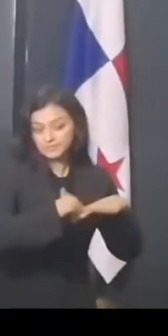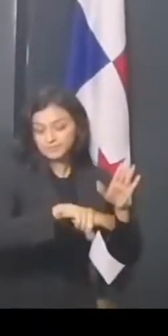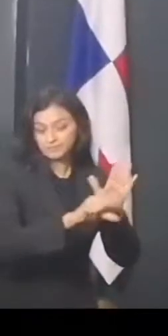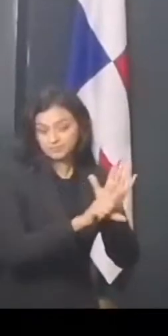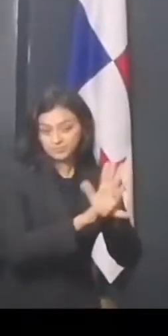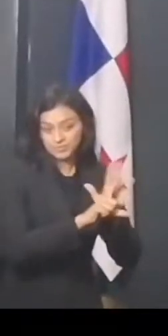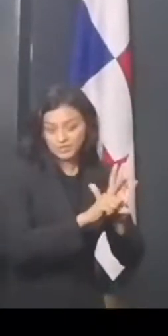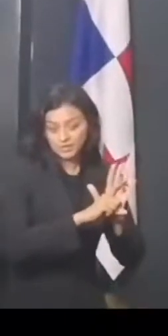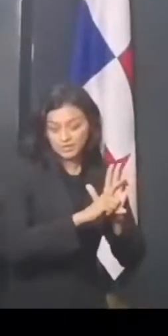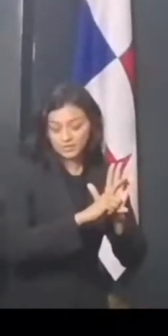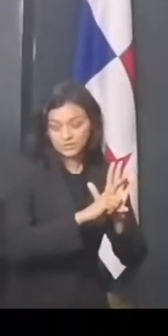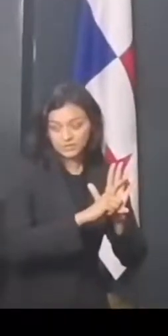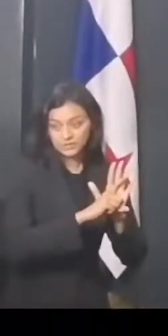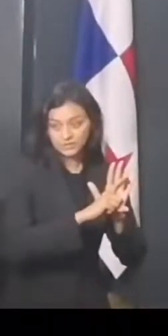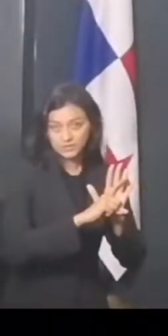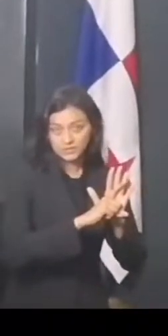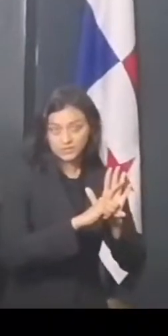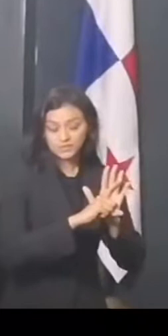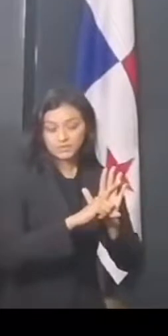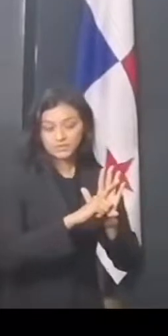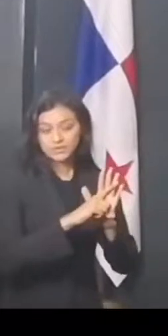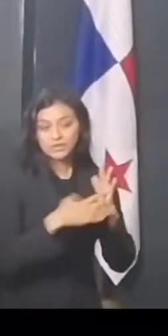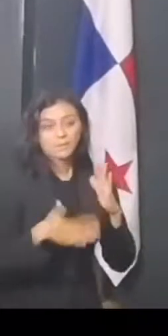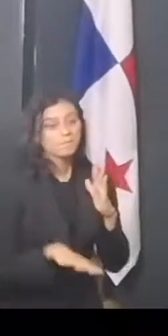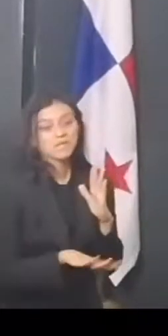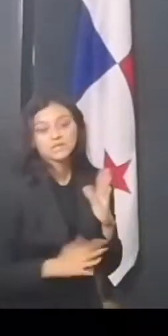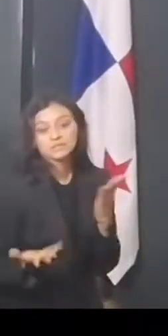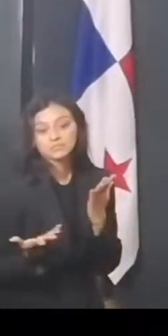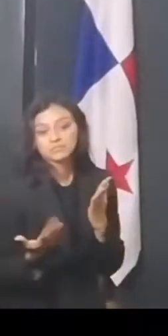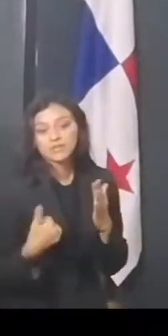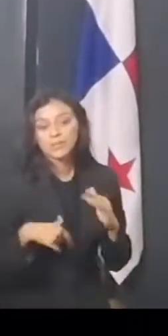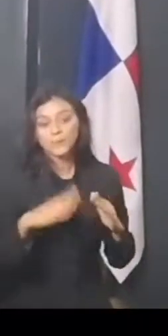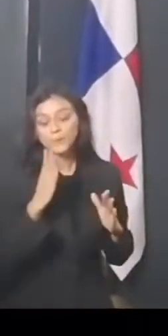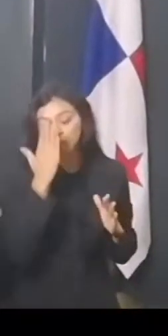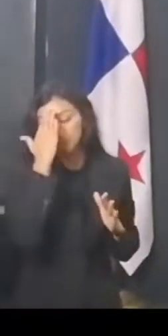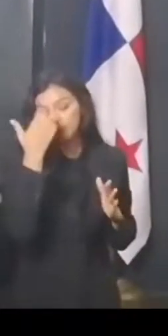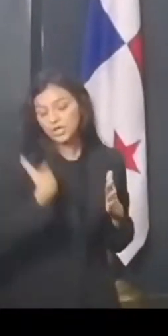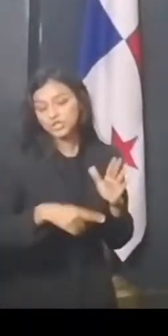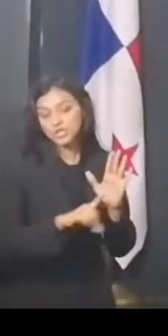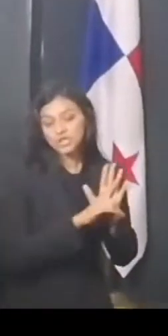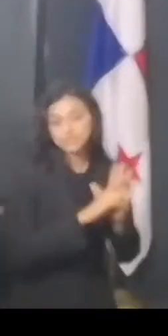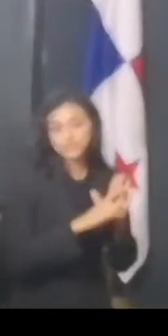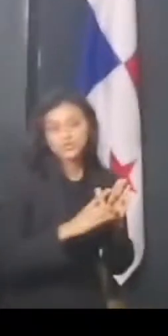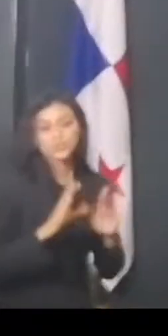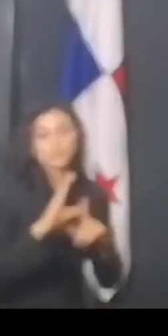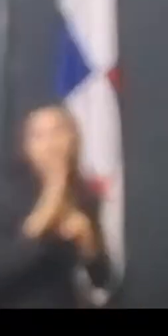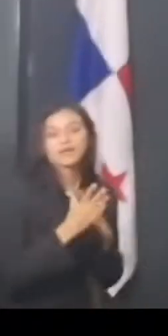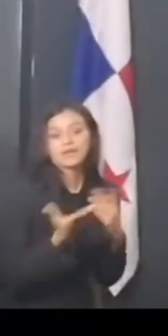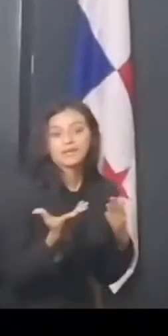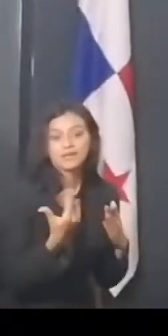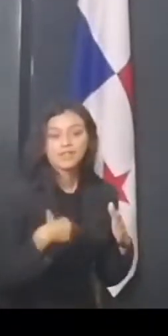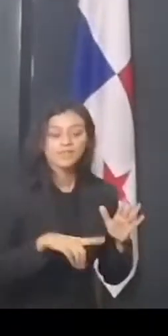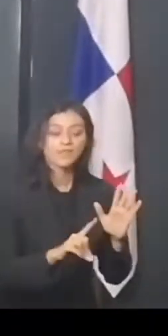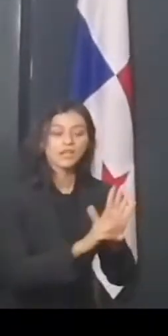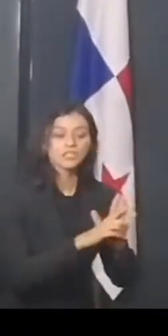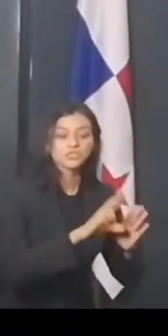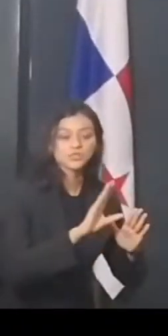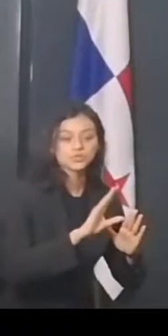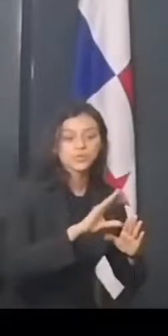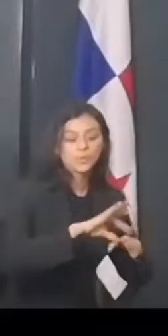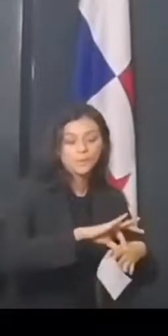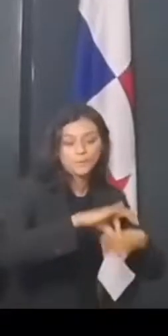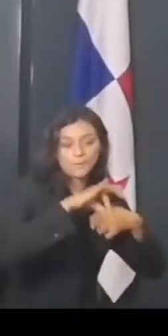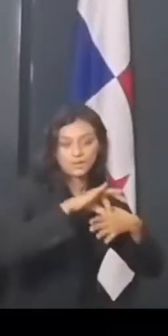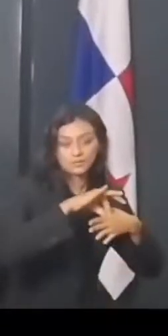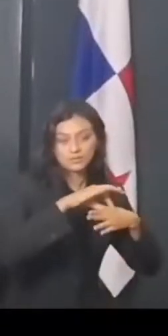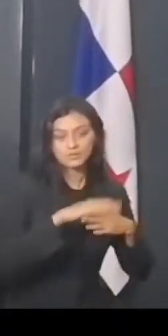incluso se sustenta sobre la base de que para nosotros los derechos culturales son derechos humanos, como dicen las Naciones Unidas, y el